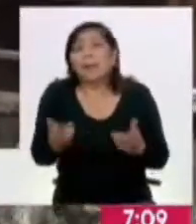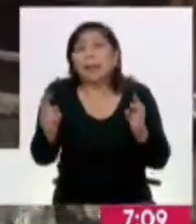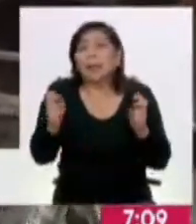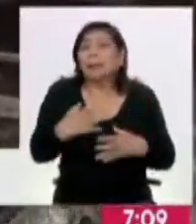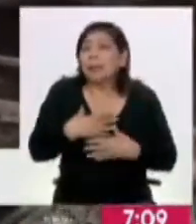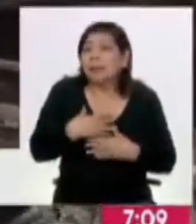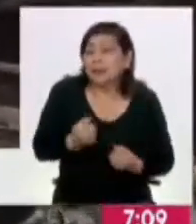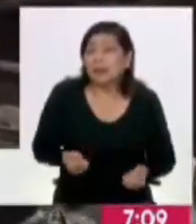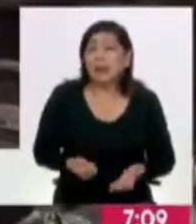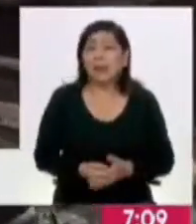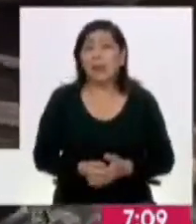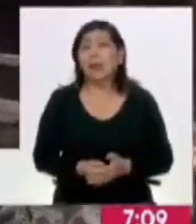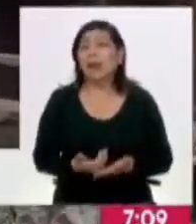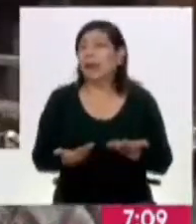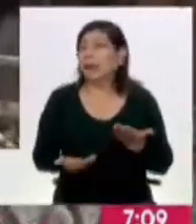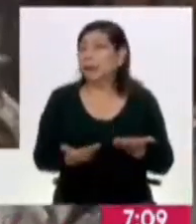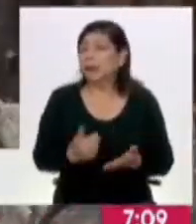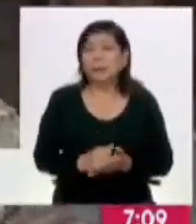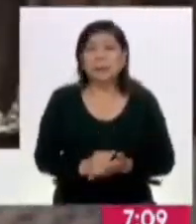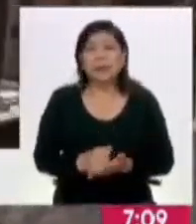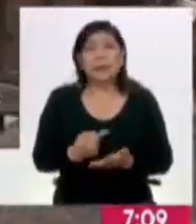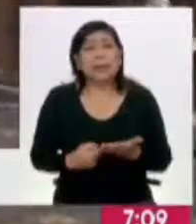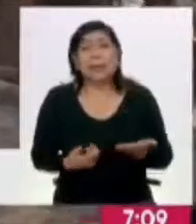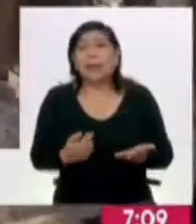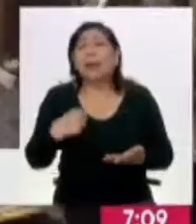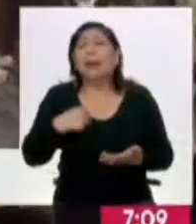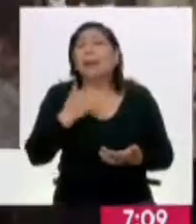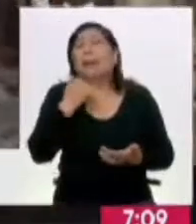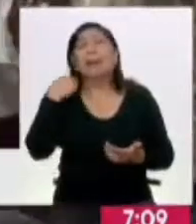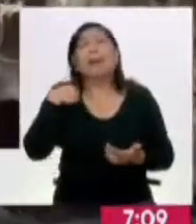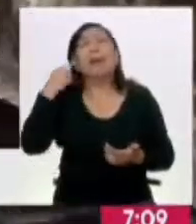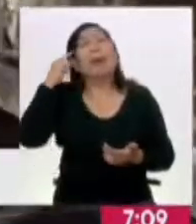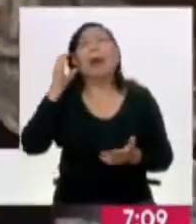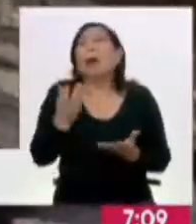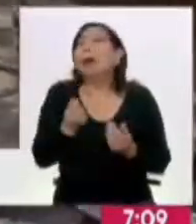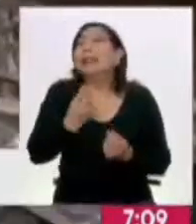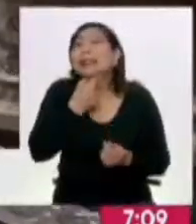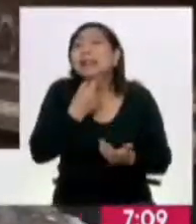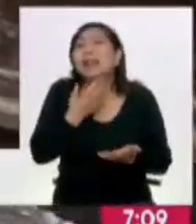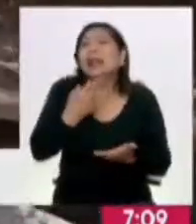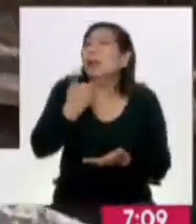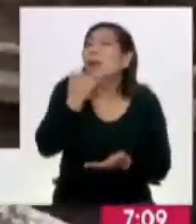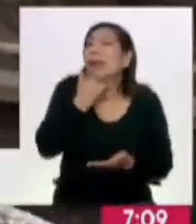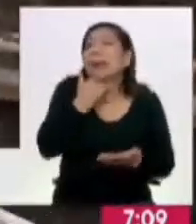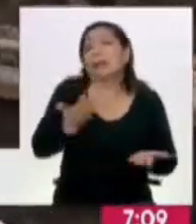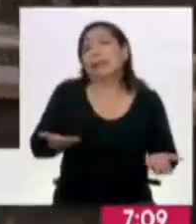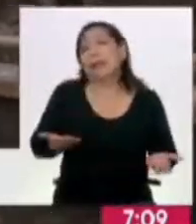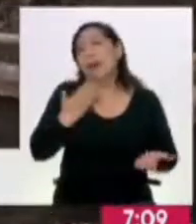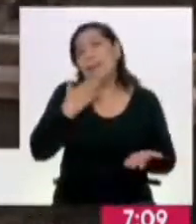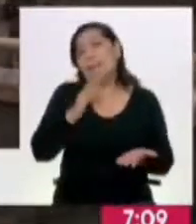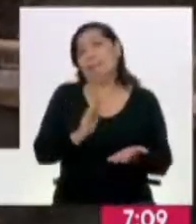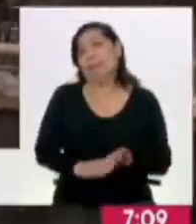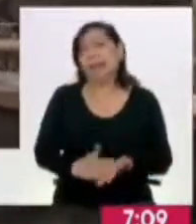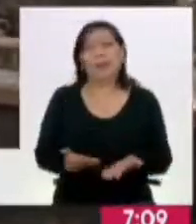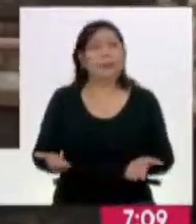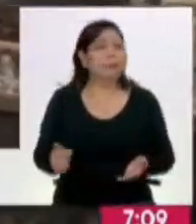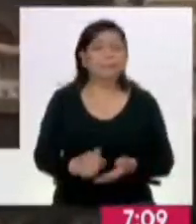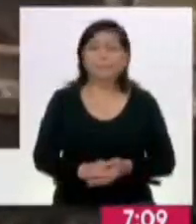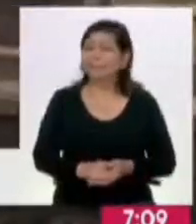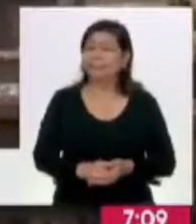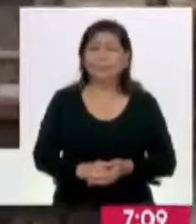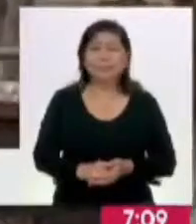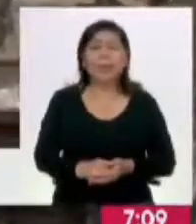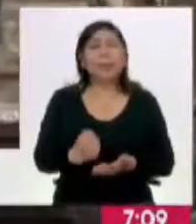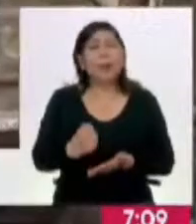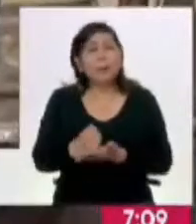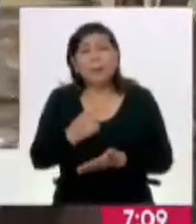tema de salud, a veces uno toma decisiones equivocadas. A veces no necesariamente para uno, ¿verdad? Sino